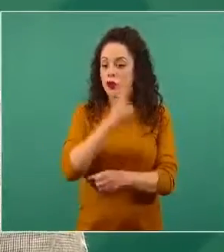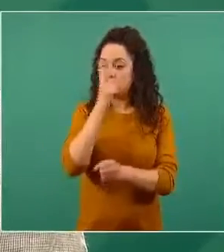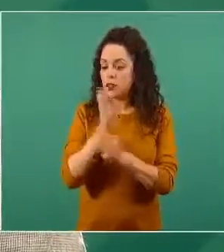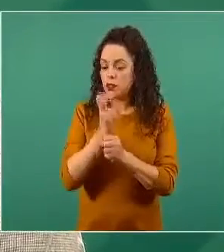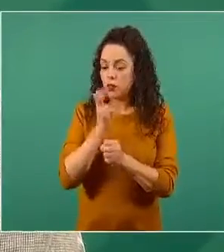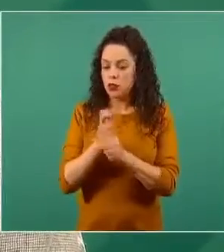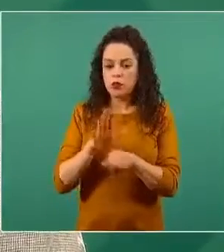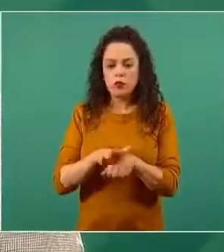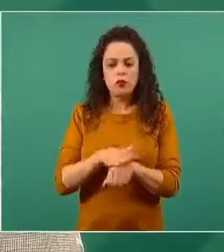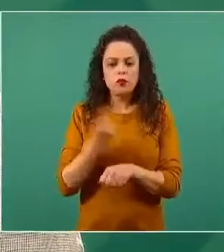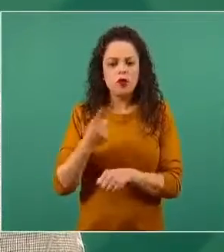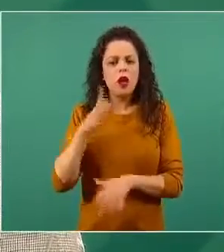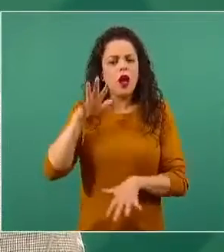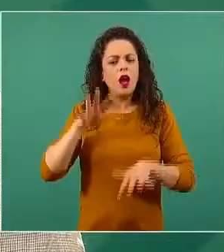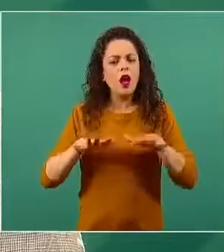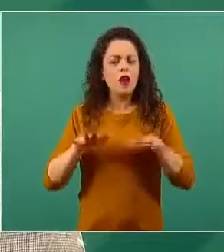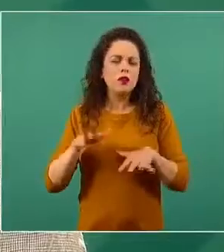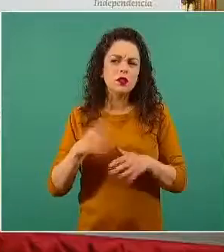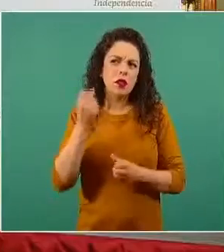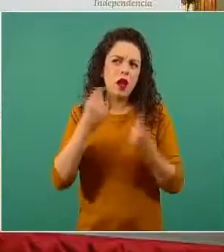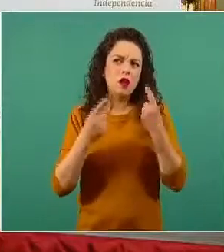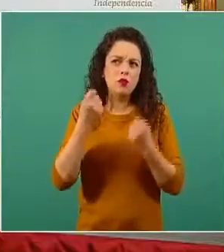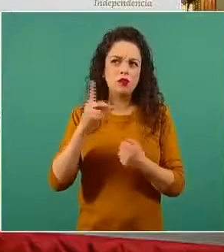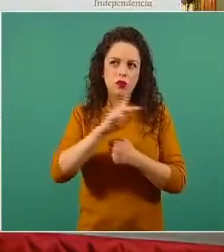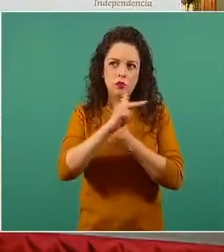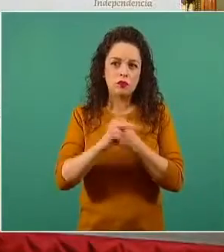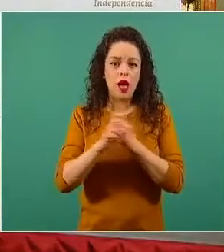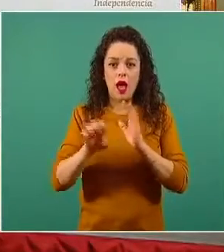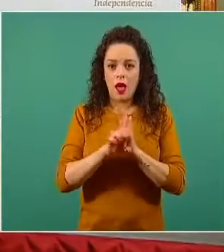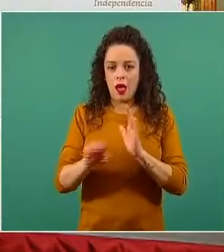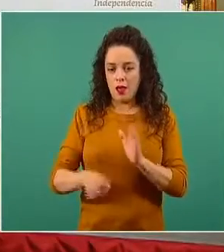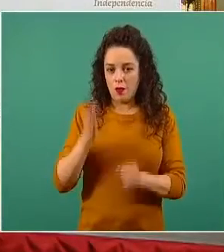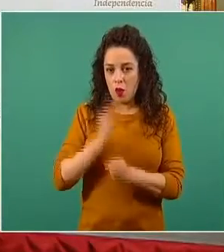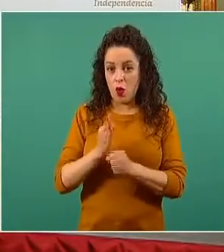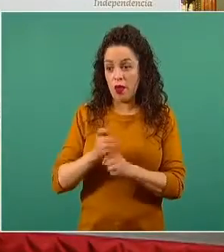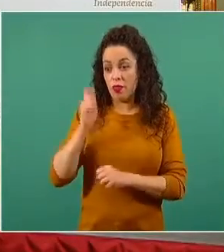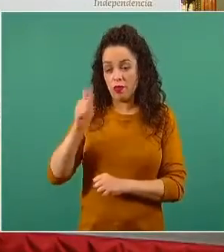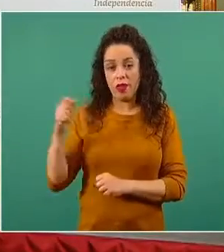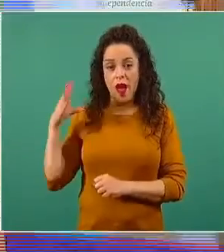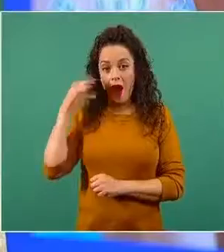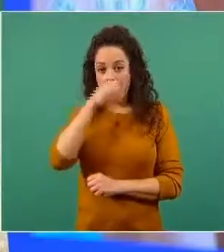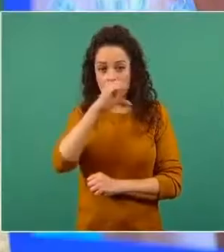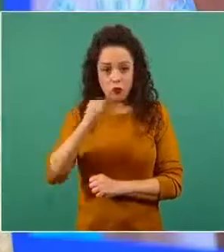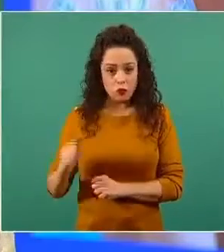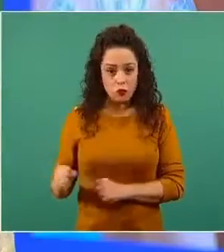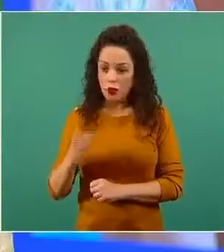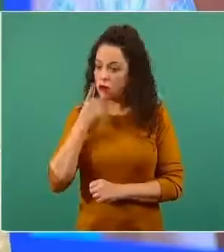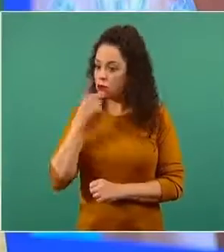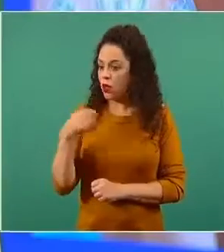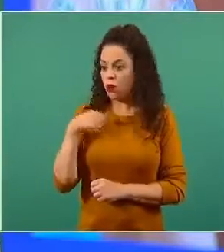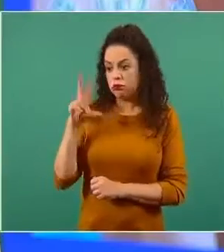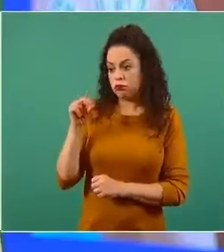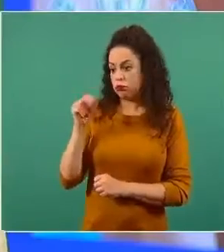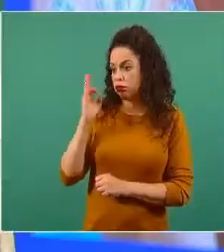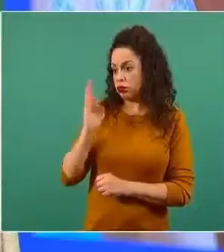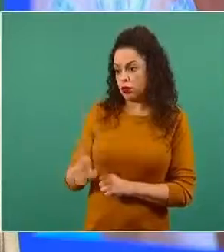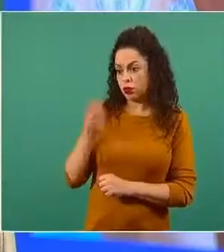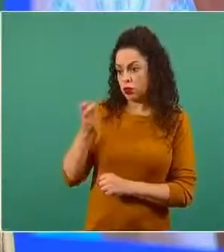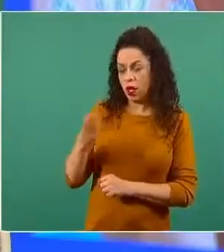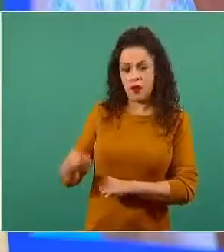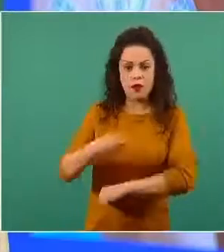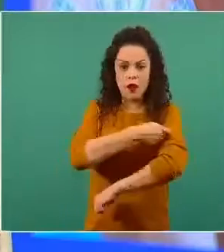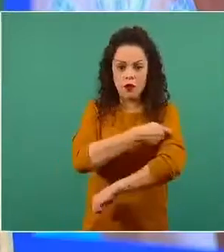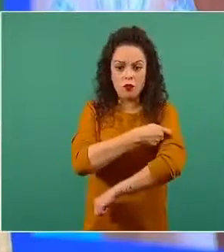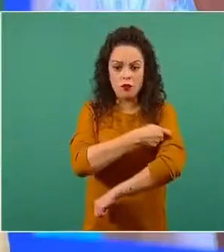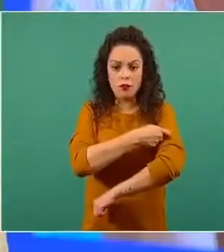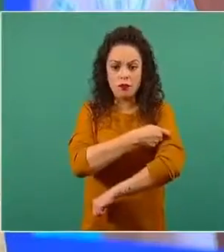algunos países, el ejemplo en este caso es Sudáfrica, de pronto dicen yo no quiero esa vacuna o la pensaba usar